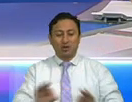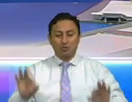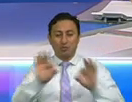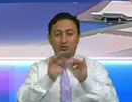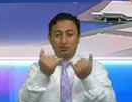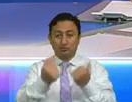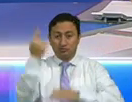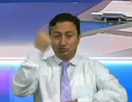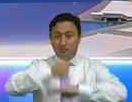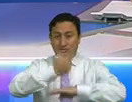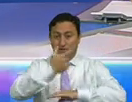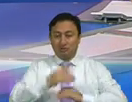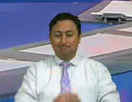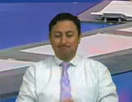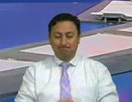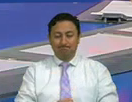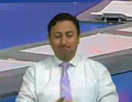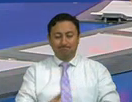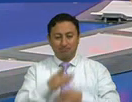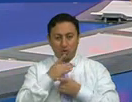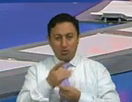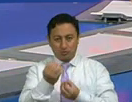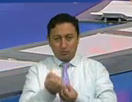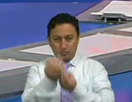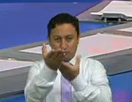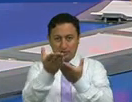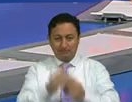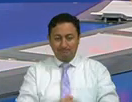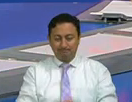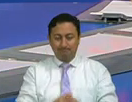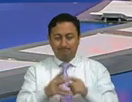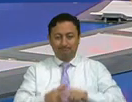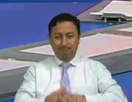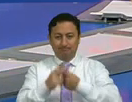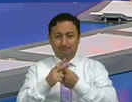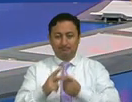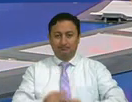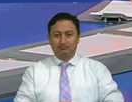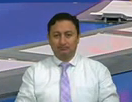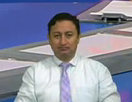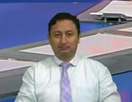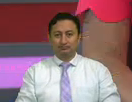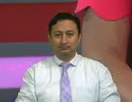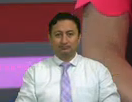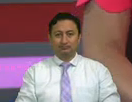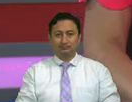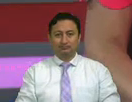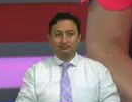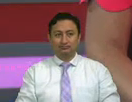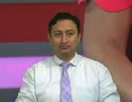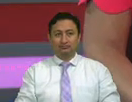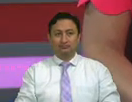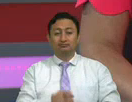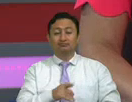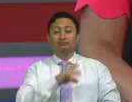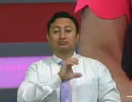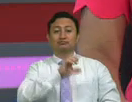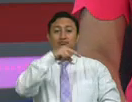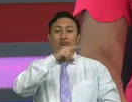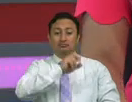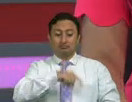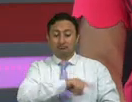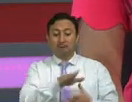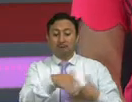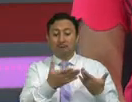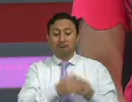destacado en esta jornada es un privilegio trabajar para ustedes aquí iniciamos el cn resolvió